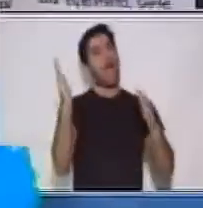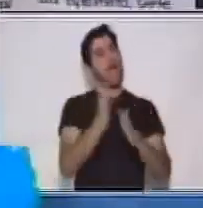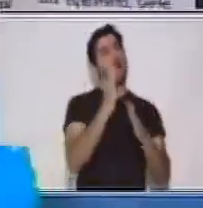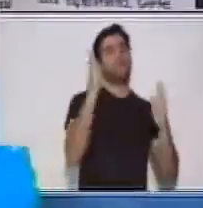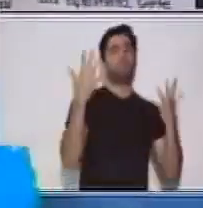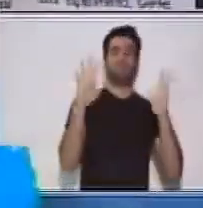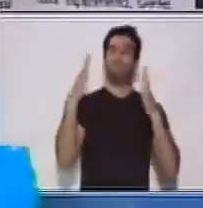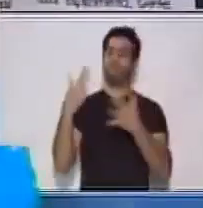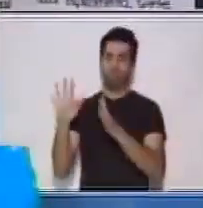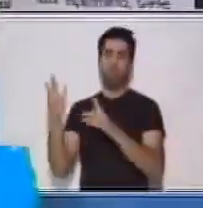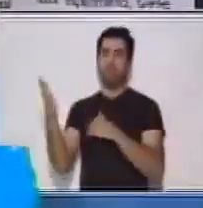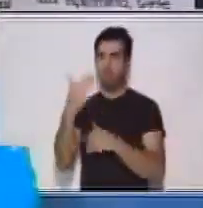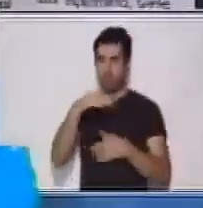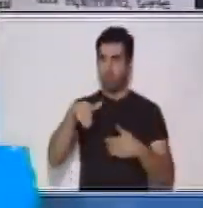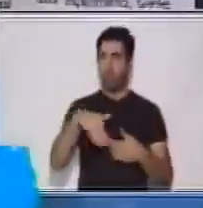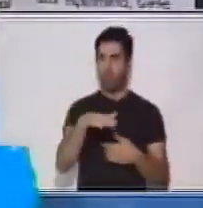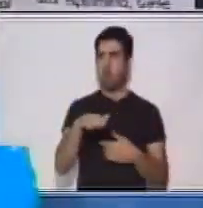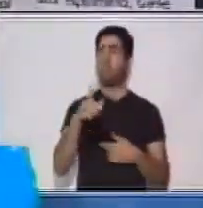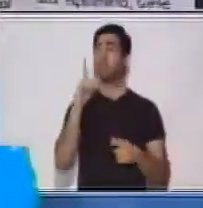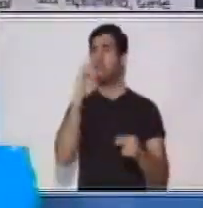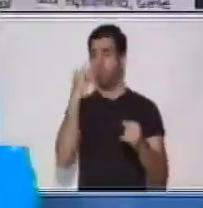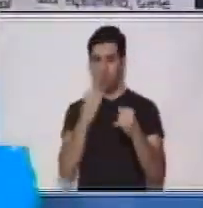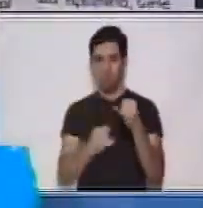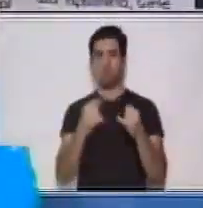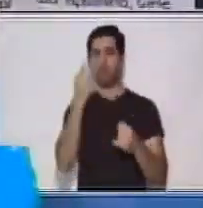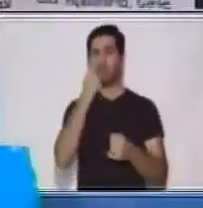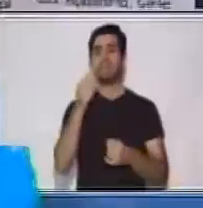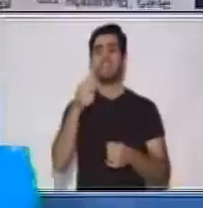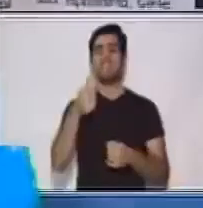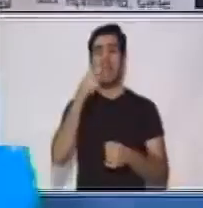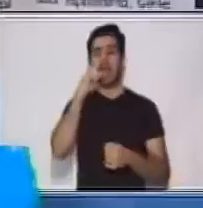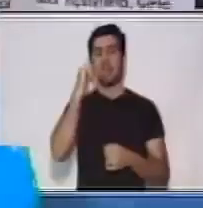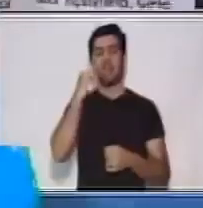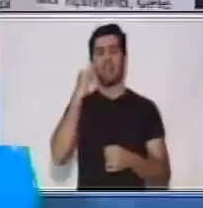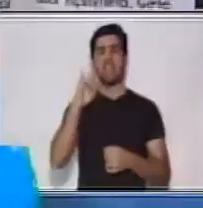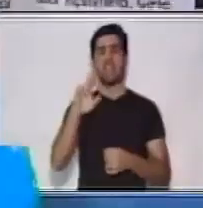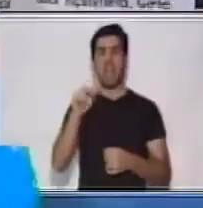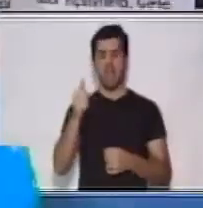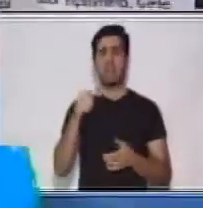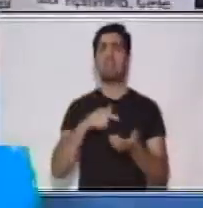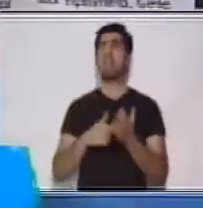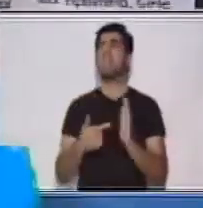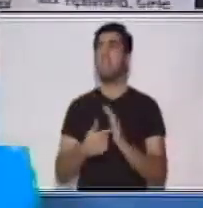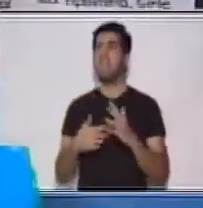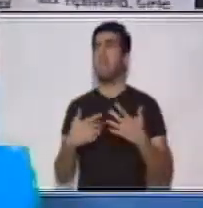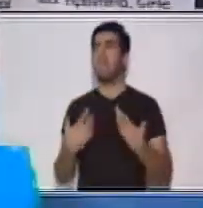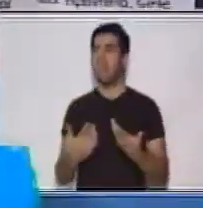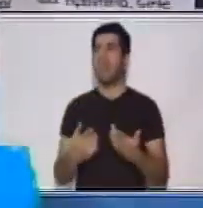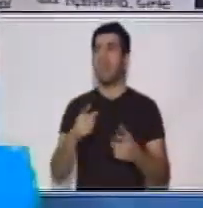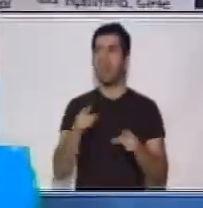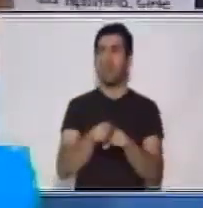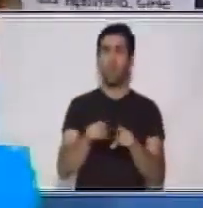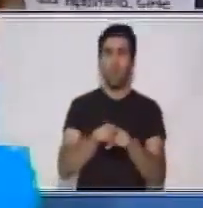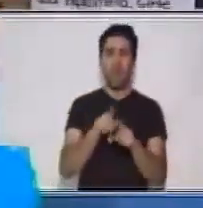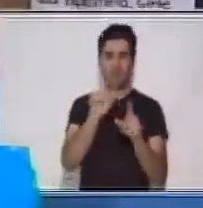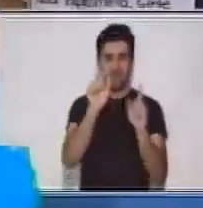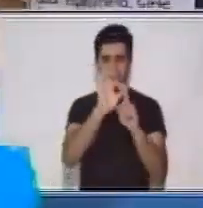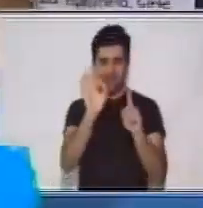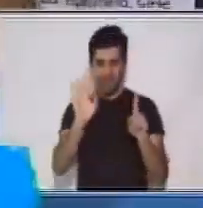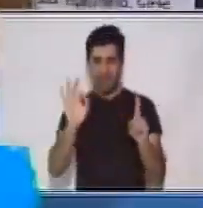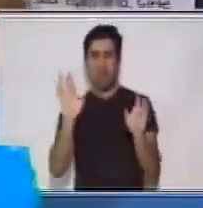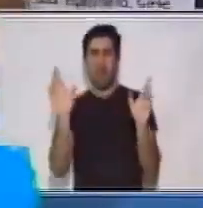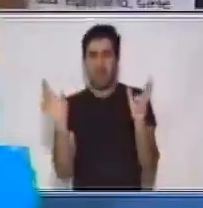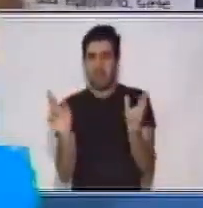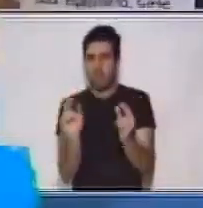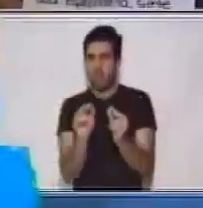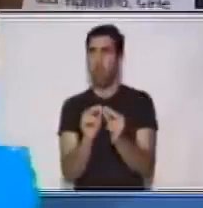la última, el último tipo de poema lírico es la sátira. Y la sátira pues es una composición breve, que en